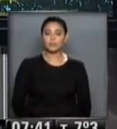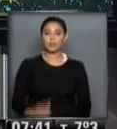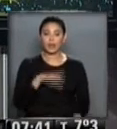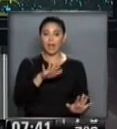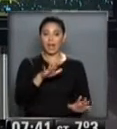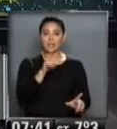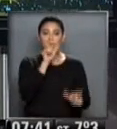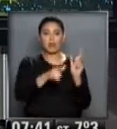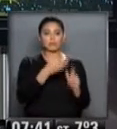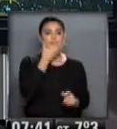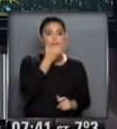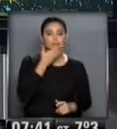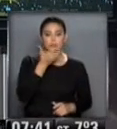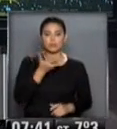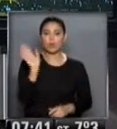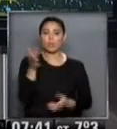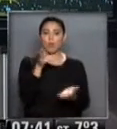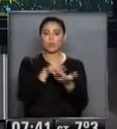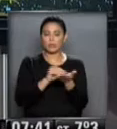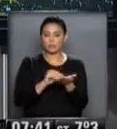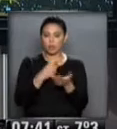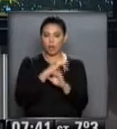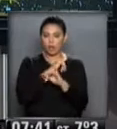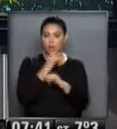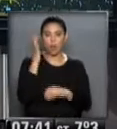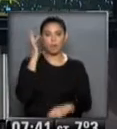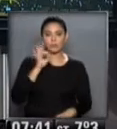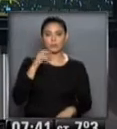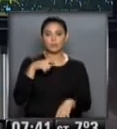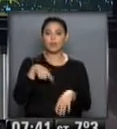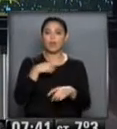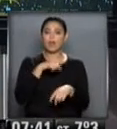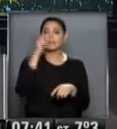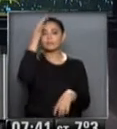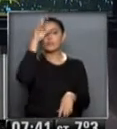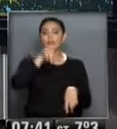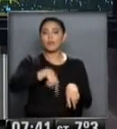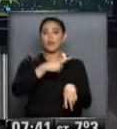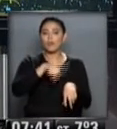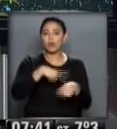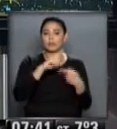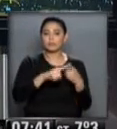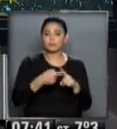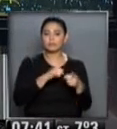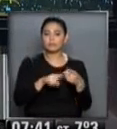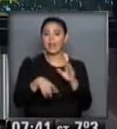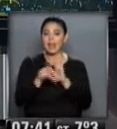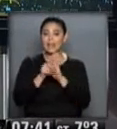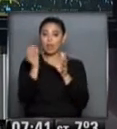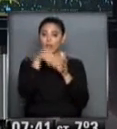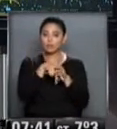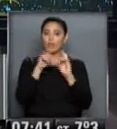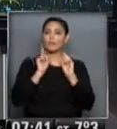Ahí estaban las voces del Congreso, las voces de la Cámara de Diputados, pero lo cierto es que después de las 12 horas de debate, continuaron un rato más los legisladores. ¿Qué es